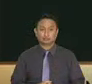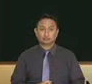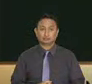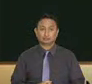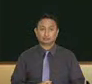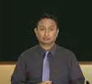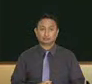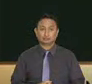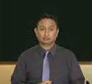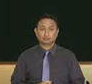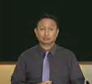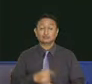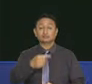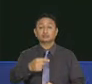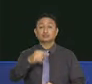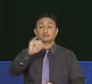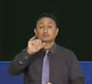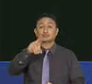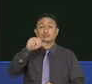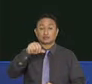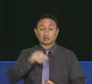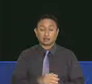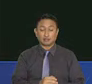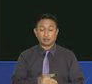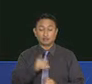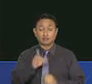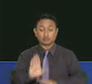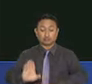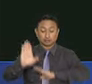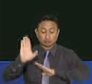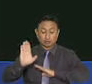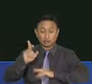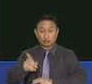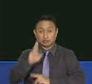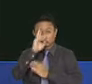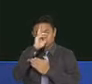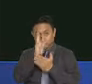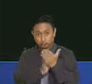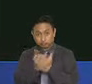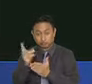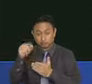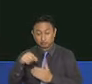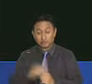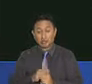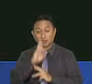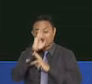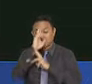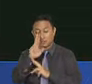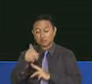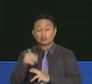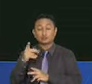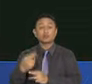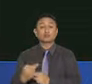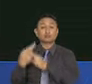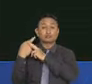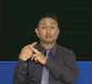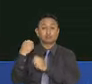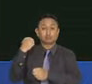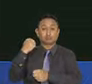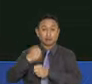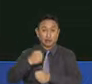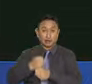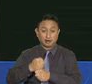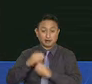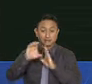señora Gina María Aguilar Ochoa jura usted por su honor que cumplirá fielmente las funciones otorgadas por la Constitución